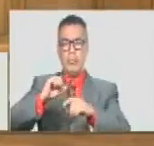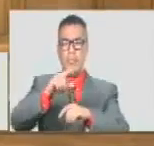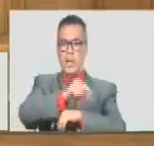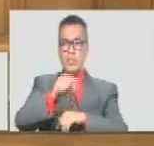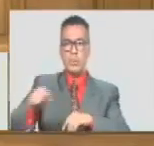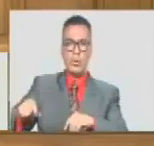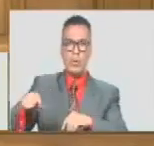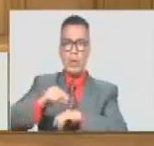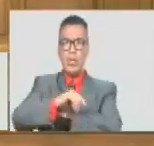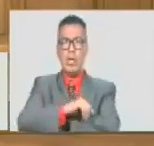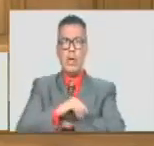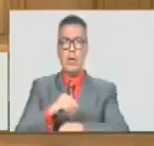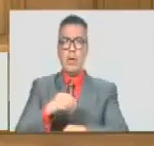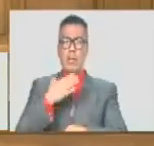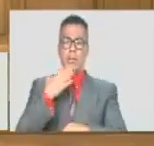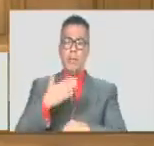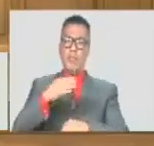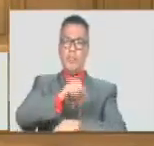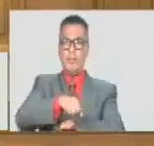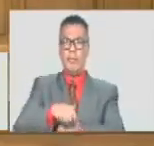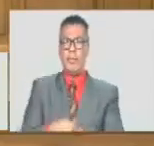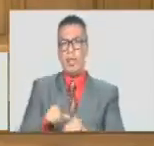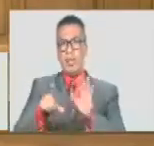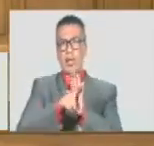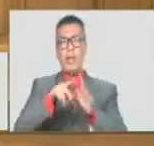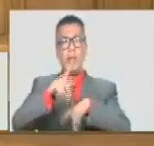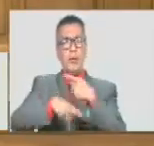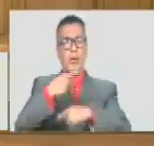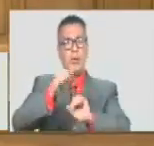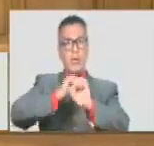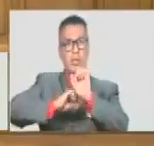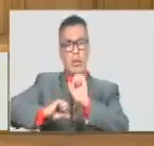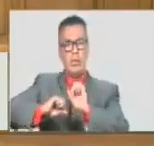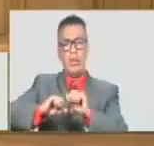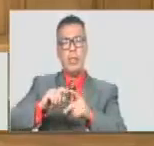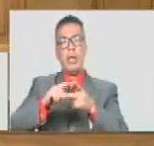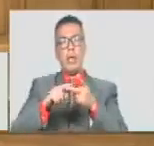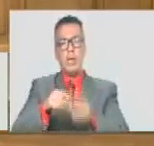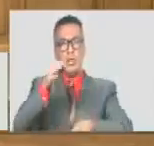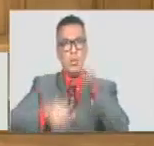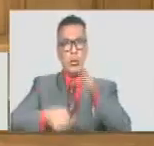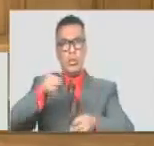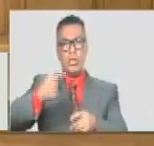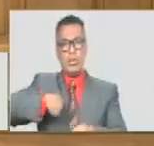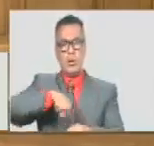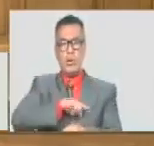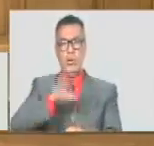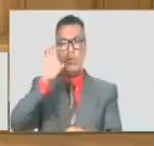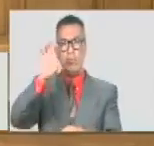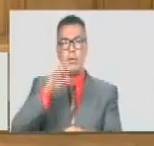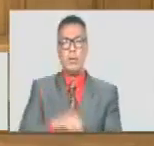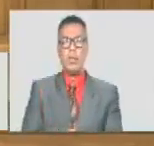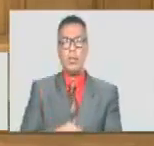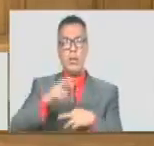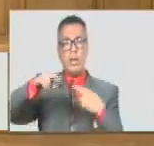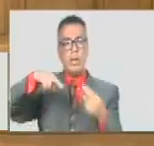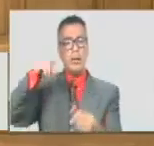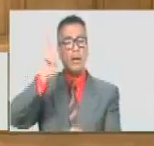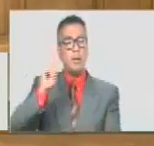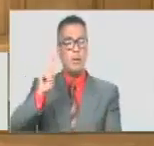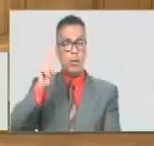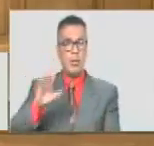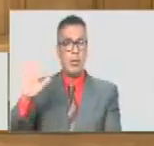Por eso nosotros con esta ley debemos iniciar un proceso para desracializar la justicia en nuestro país. La República de Venezuela